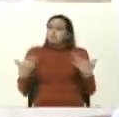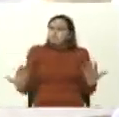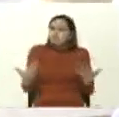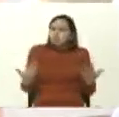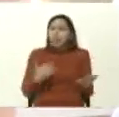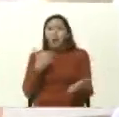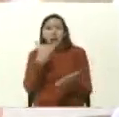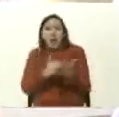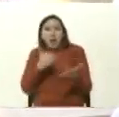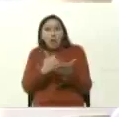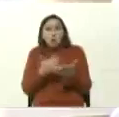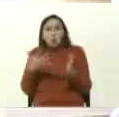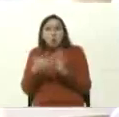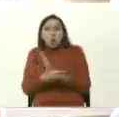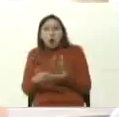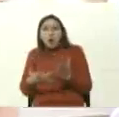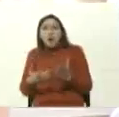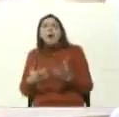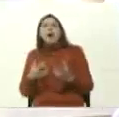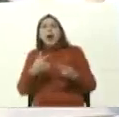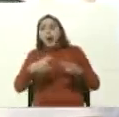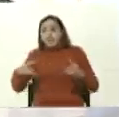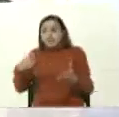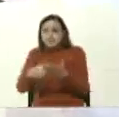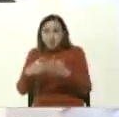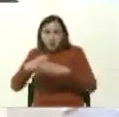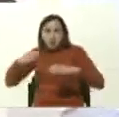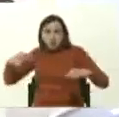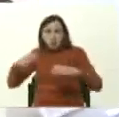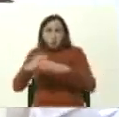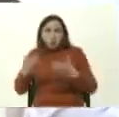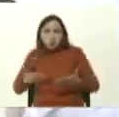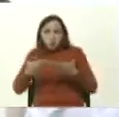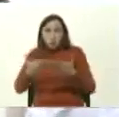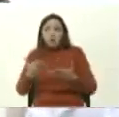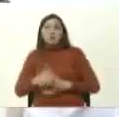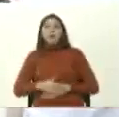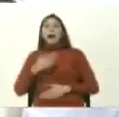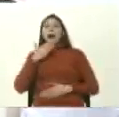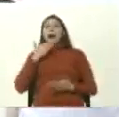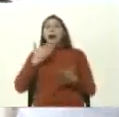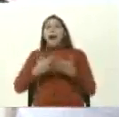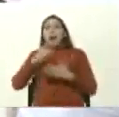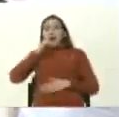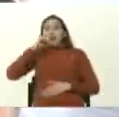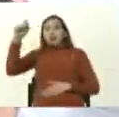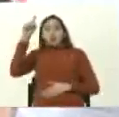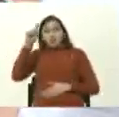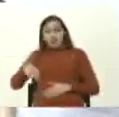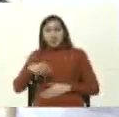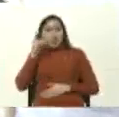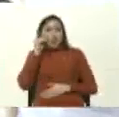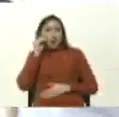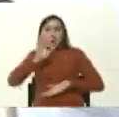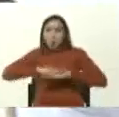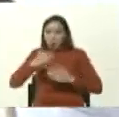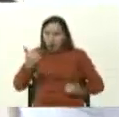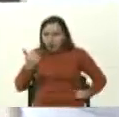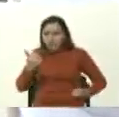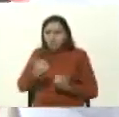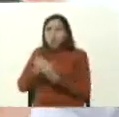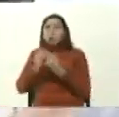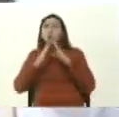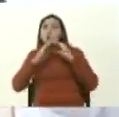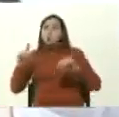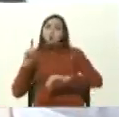y obtenemos lo que es el pasaje preferencial. Entonces queremos agradecerle al presidente de la República y a usted por apoyarnos en todo